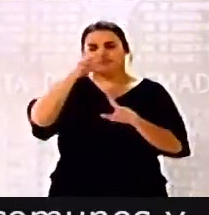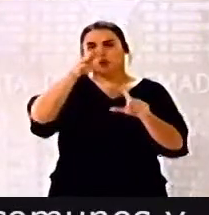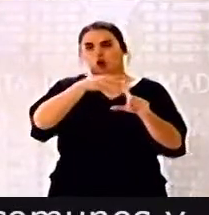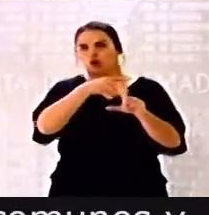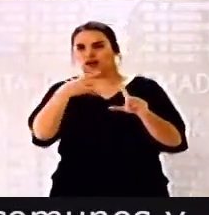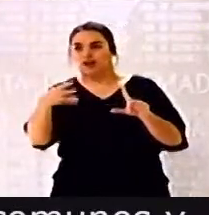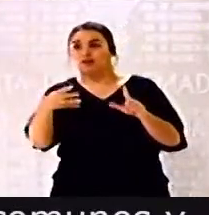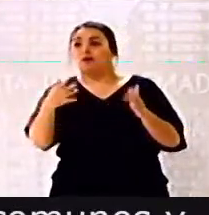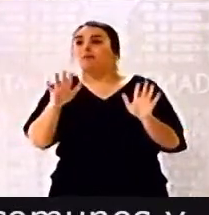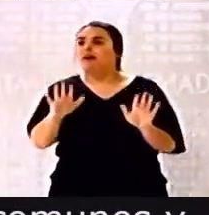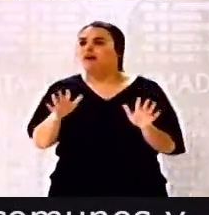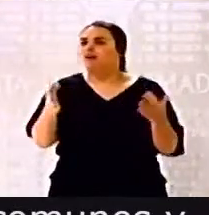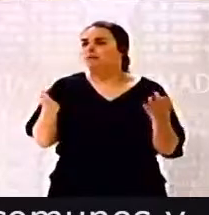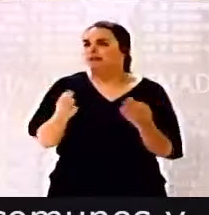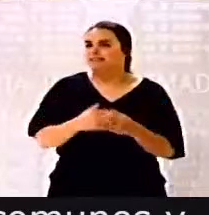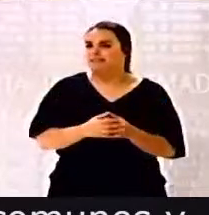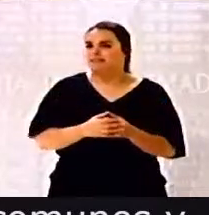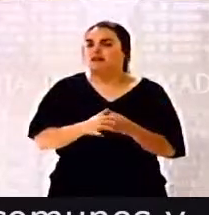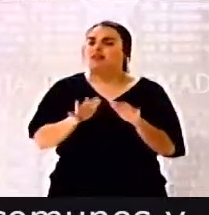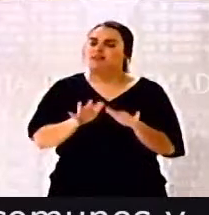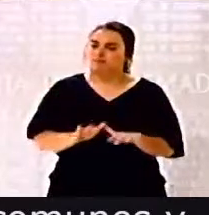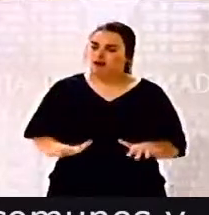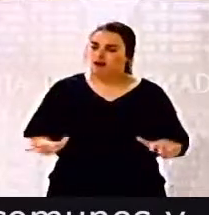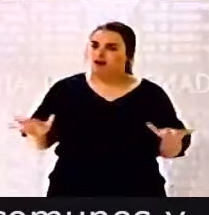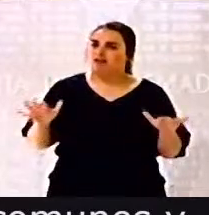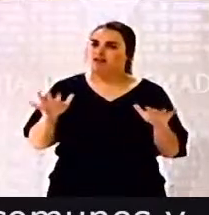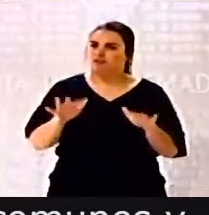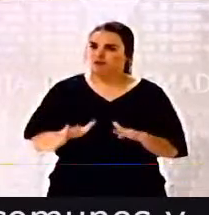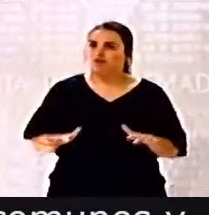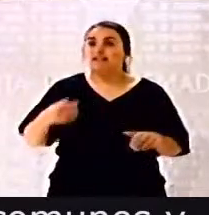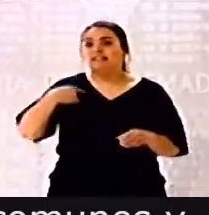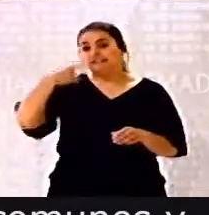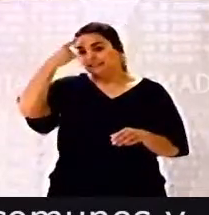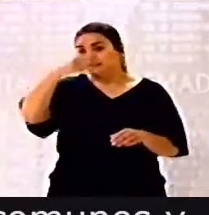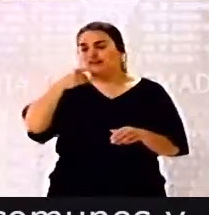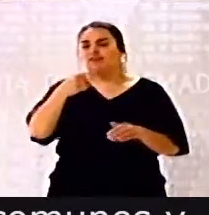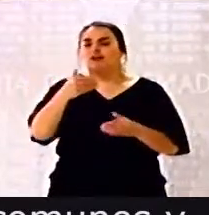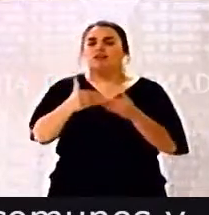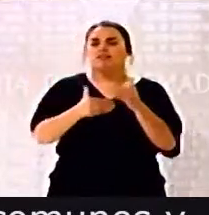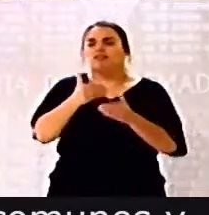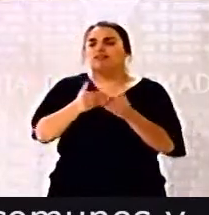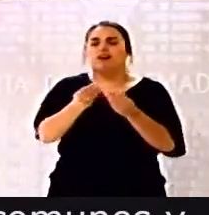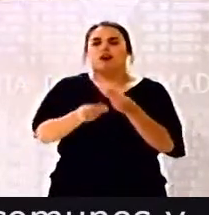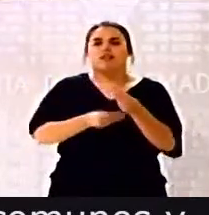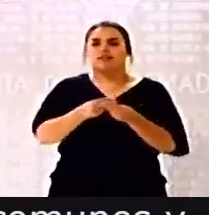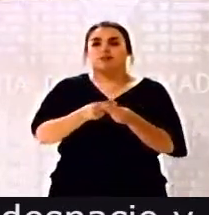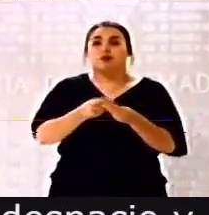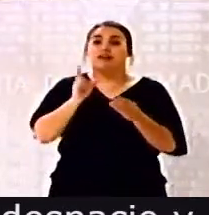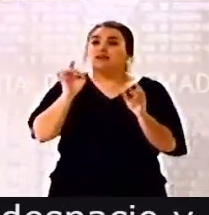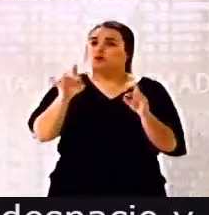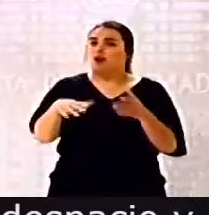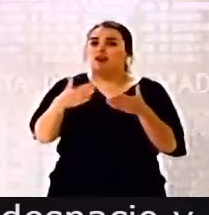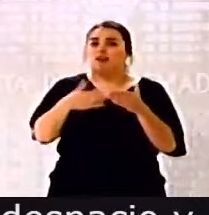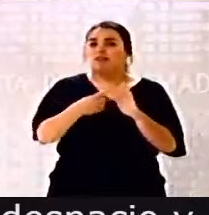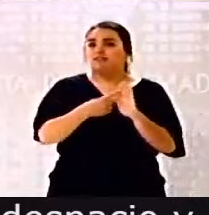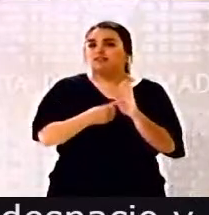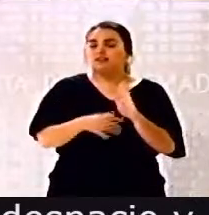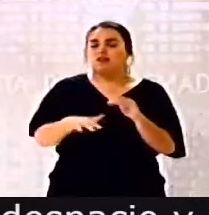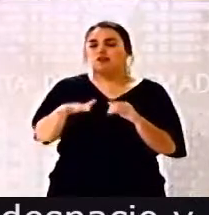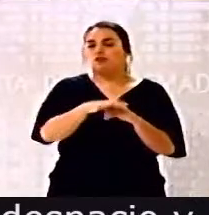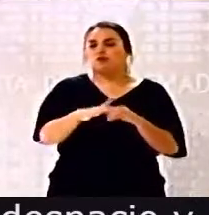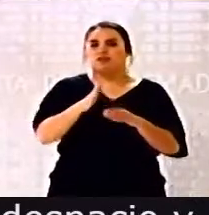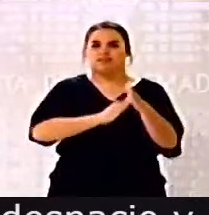Lo que ocurre es que tenemos que ir despacio y tenemos que saber bien lo que hacemos, igual que la desescalada en el ámbito de la